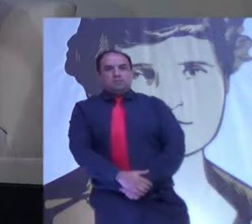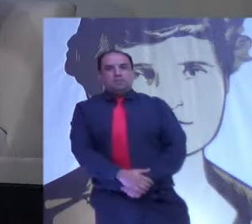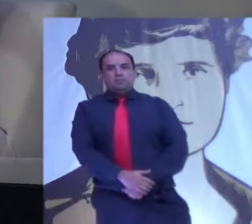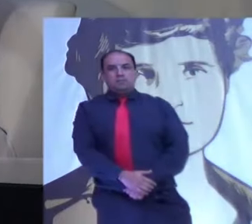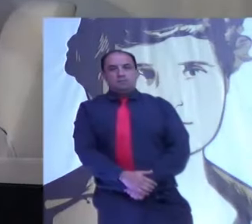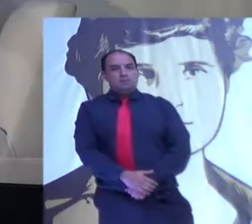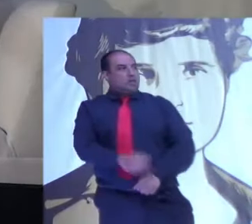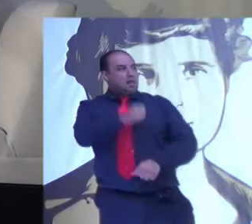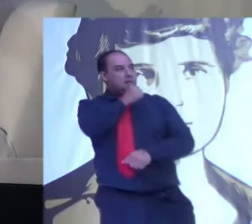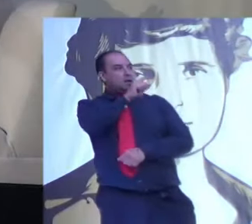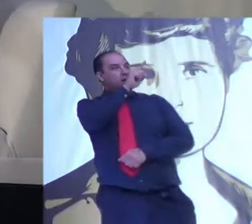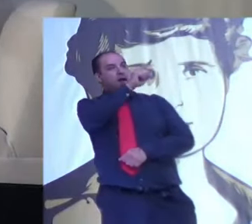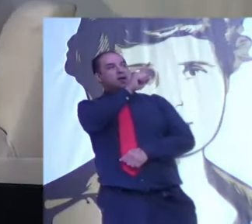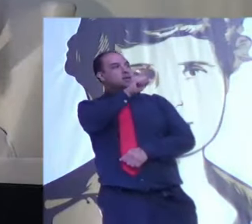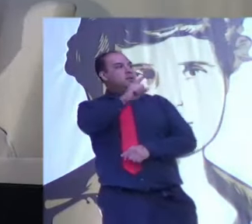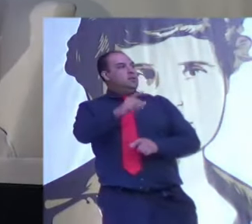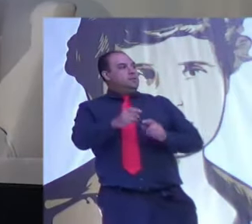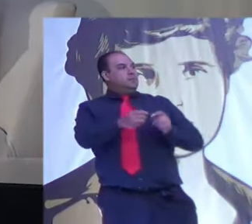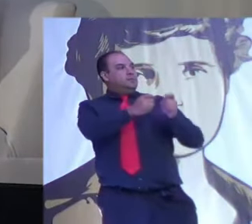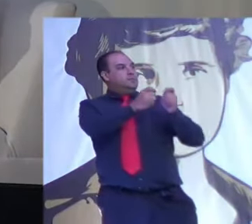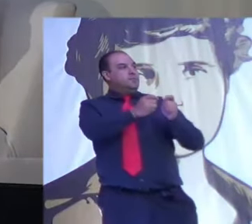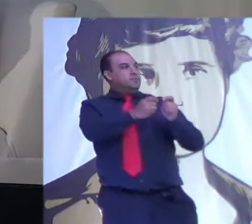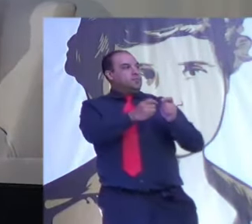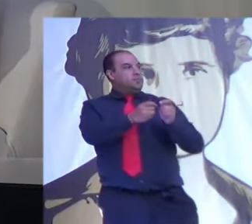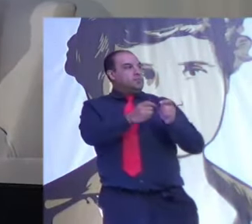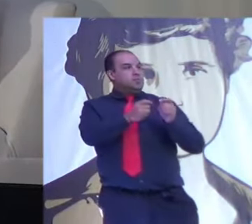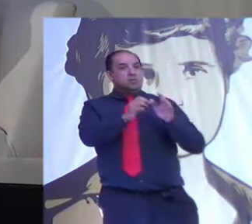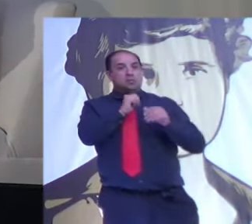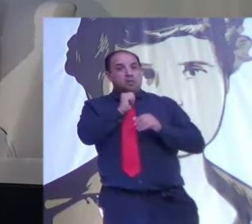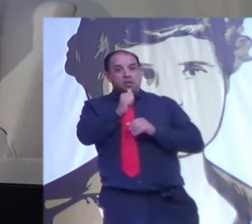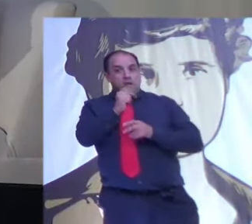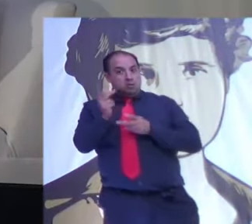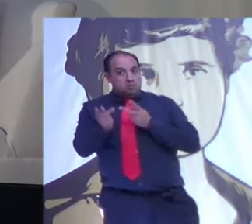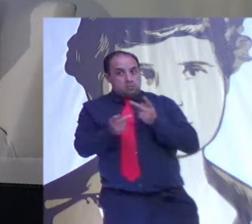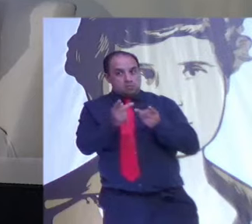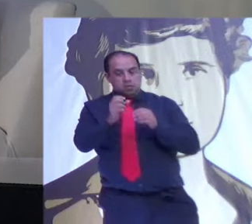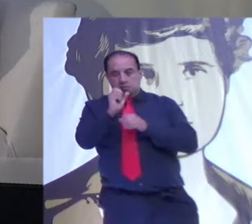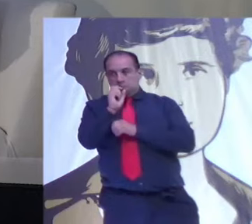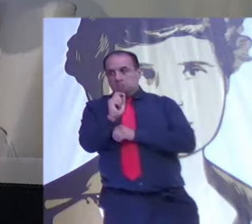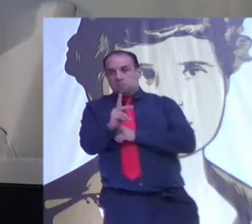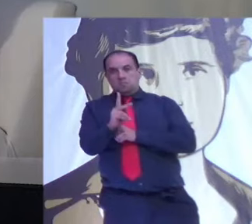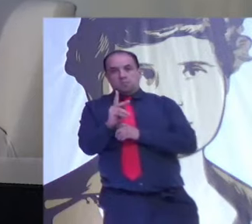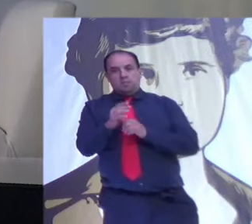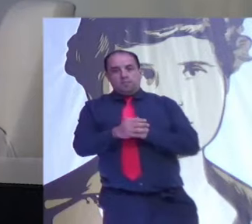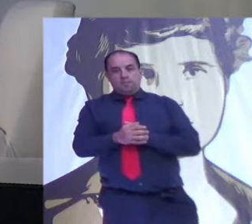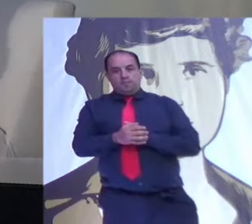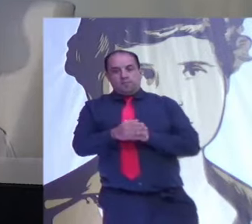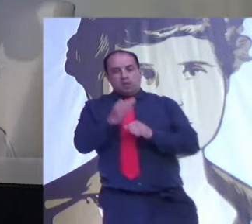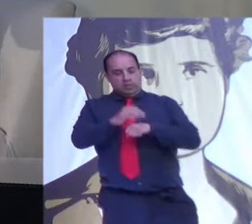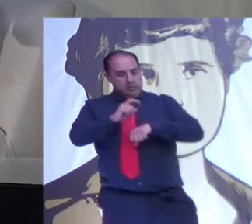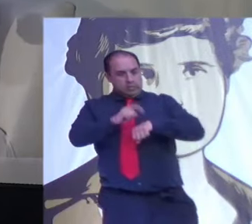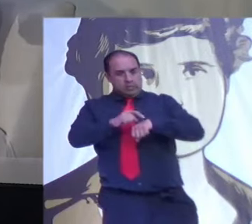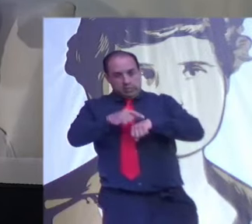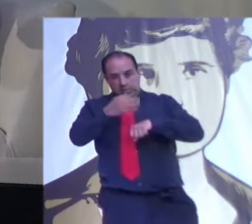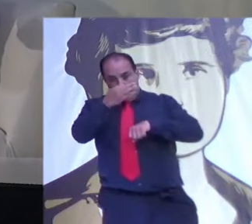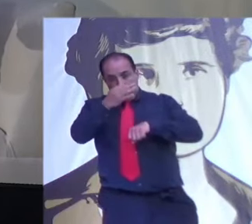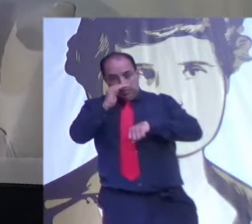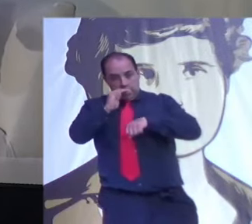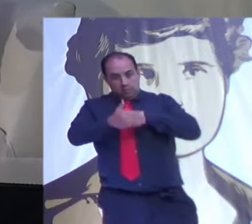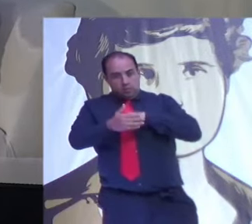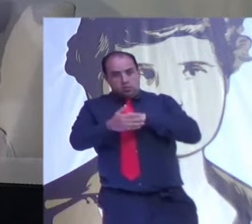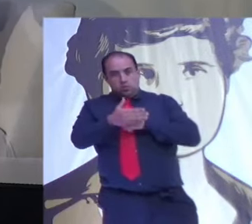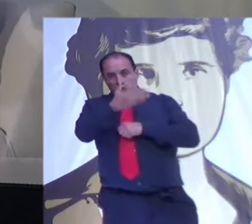El micrófono se lo llevaron por allá, no hay, si no recupera Luena. Ok, porque estamos sobre la hora, no sé si ya están listos